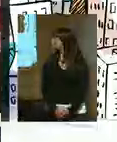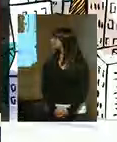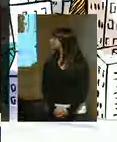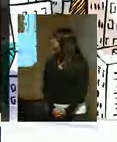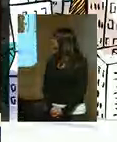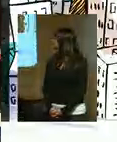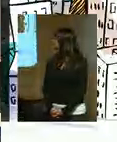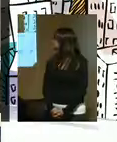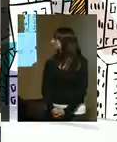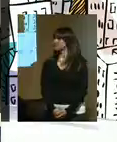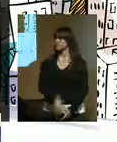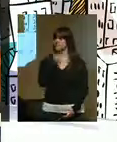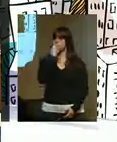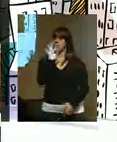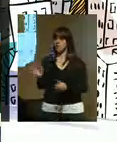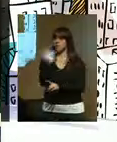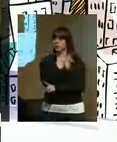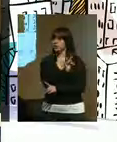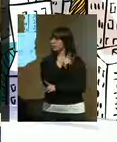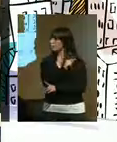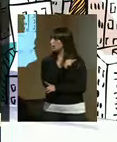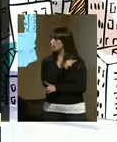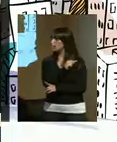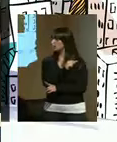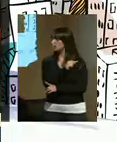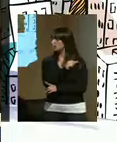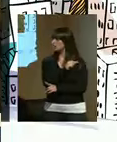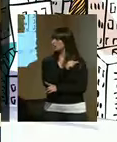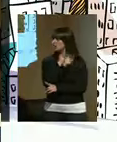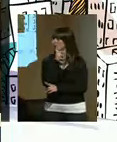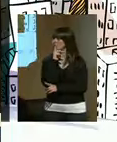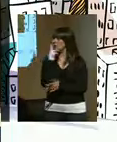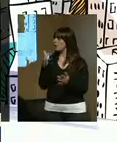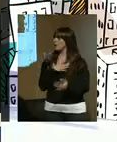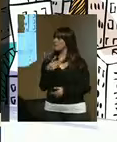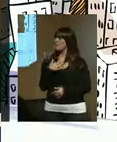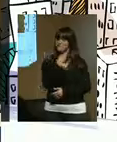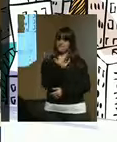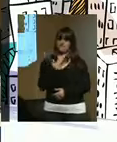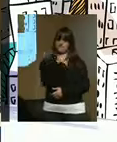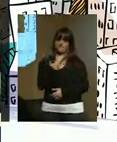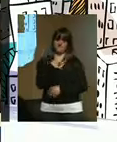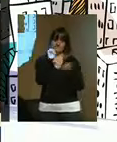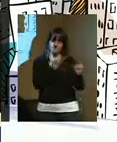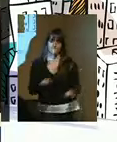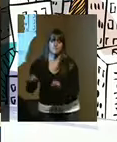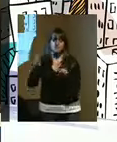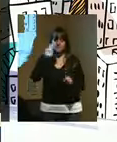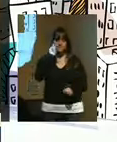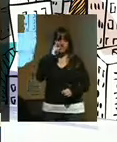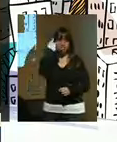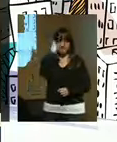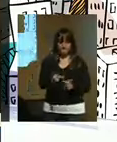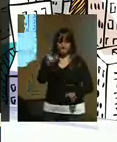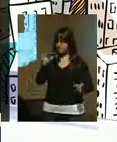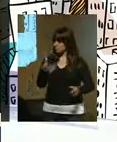Muchas gracias, Ricardo. Bueno, a continuación, la siguiente ponencia, que es el papel de la Defensoría del Turista y las personas con discapacidad en Buenos